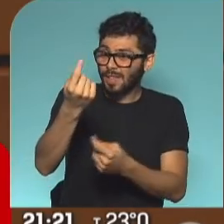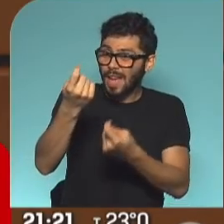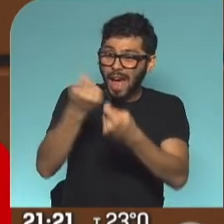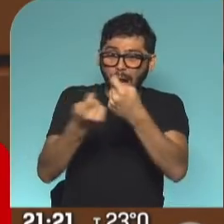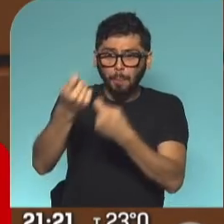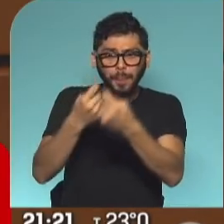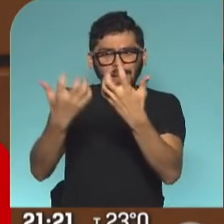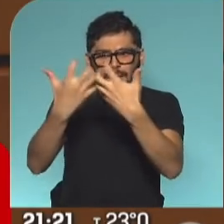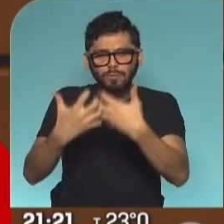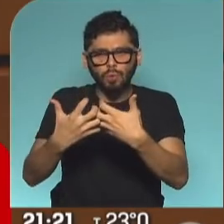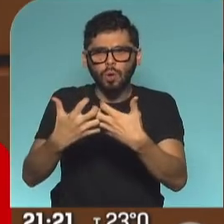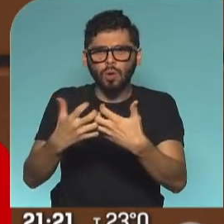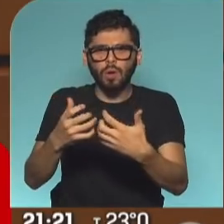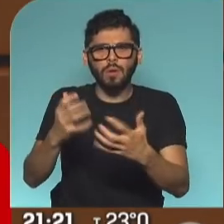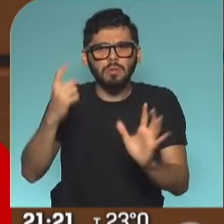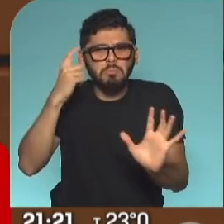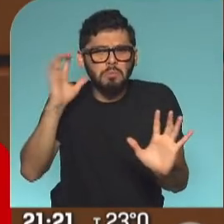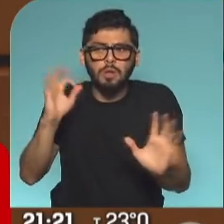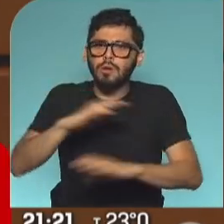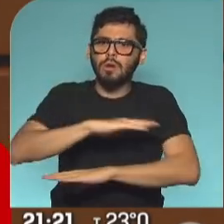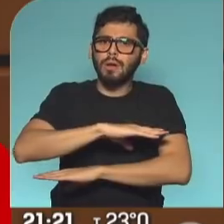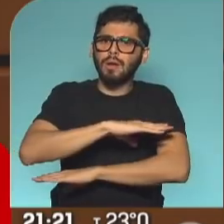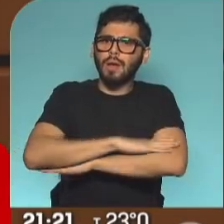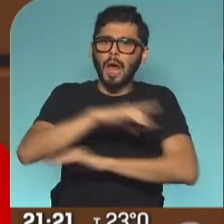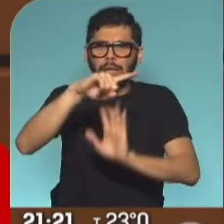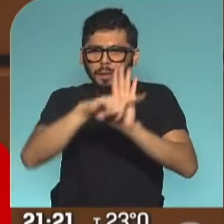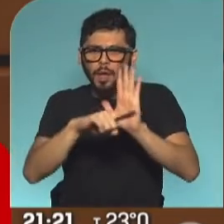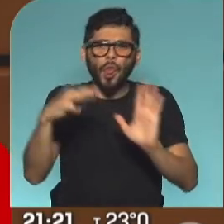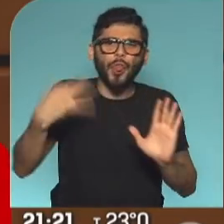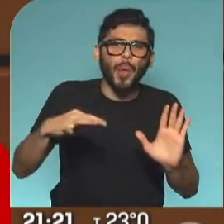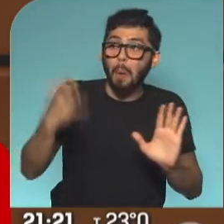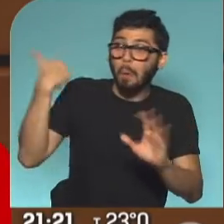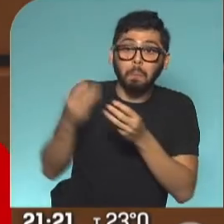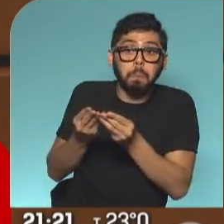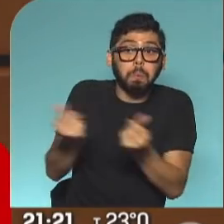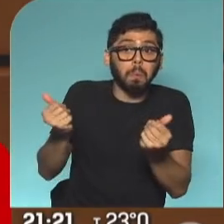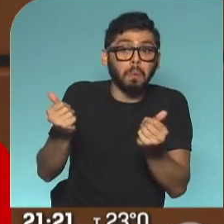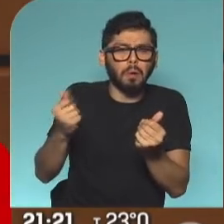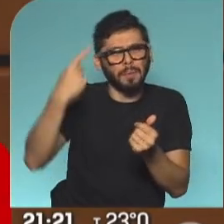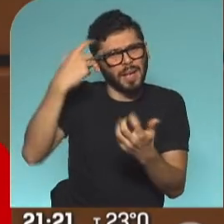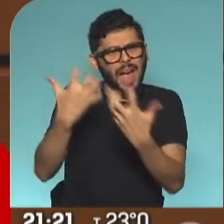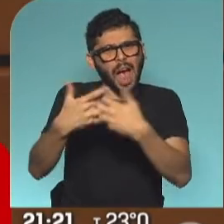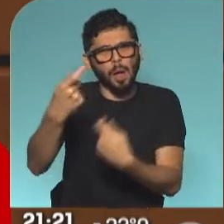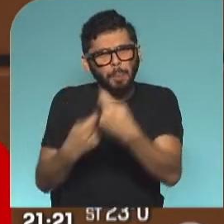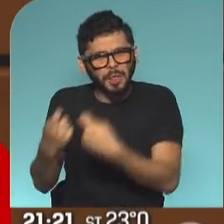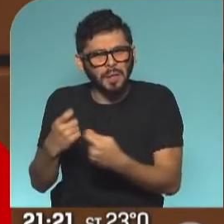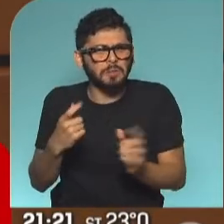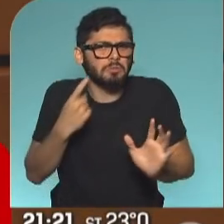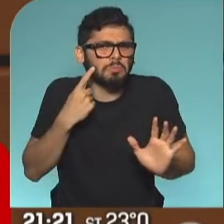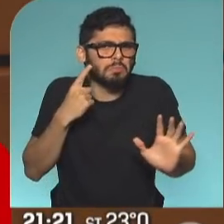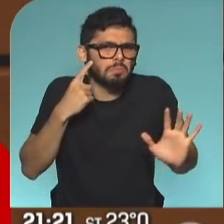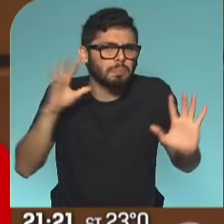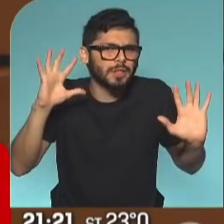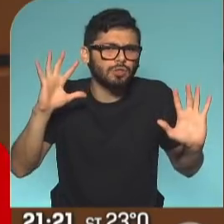una ética que ha perdido. Estoy planteando si de una vez por todas el capitalismo no debe tener